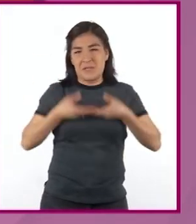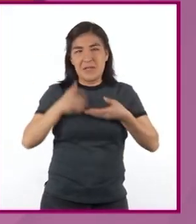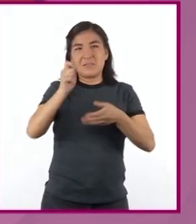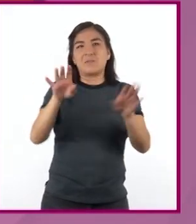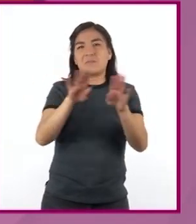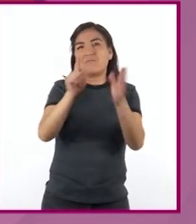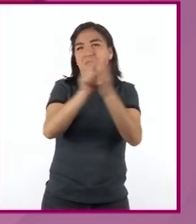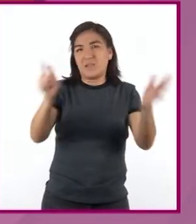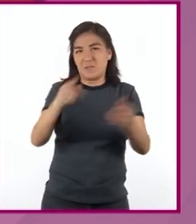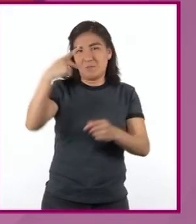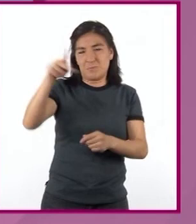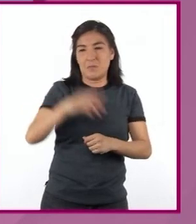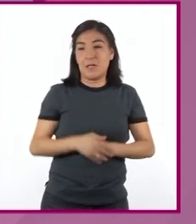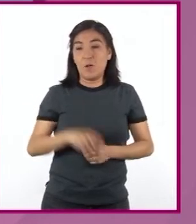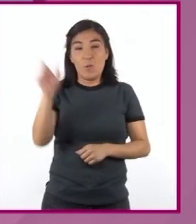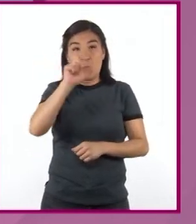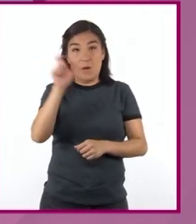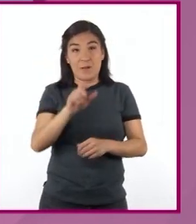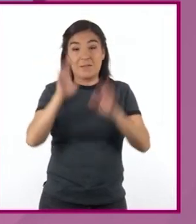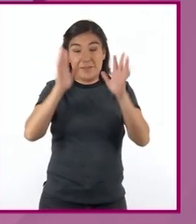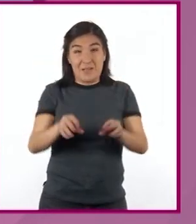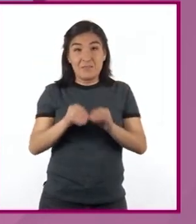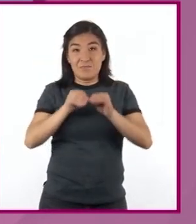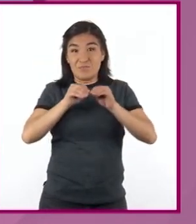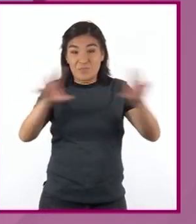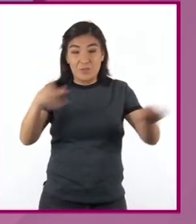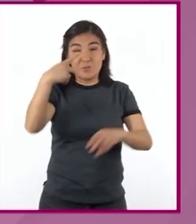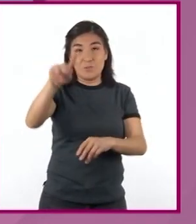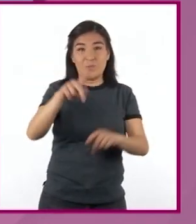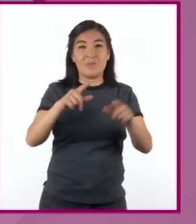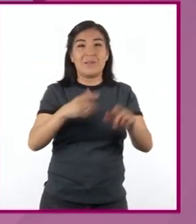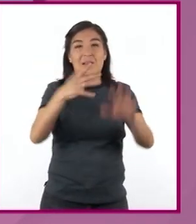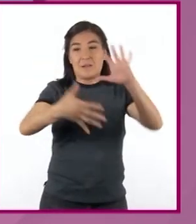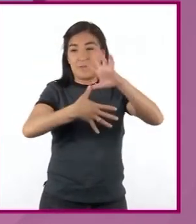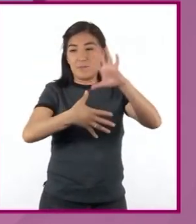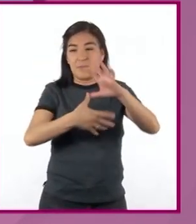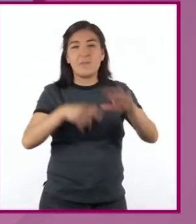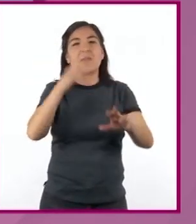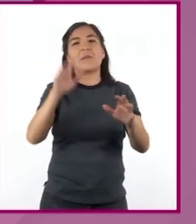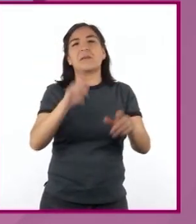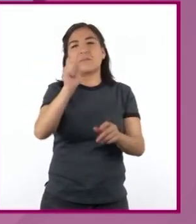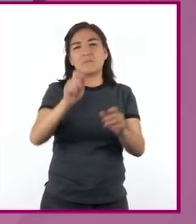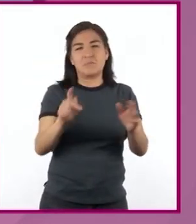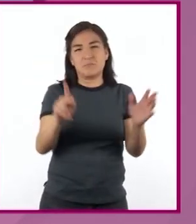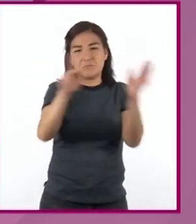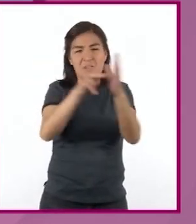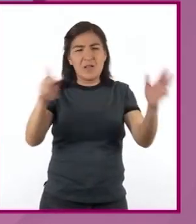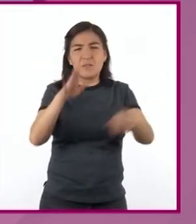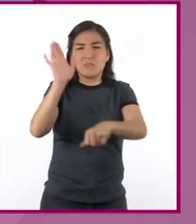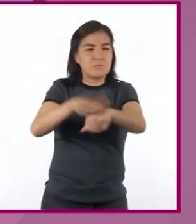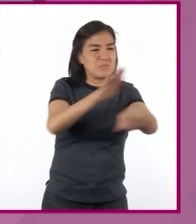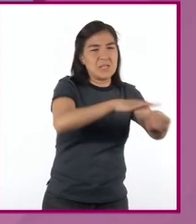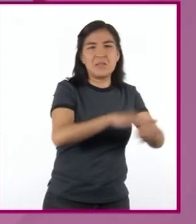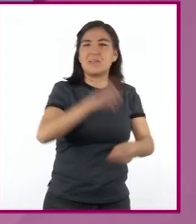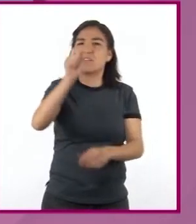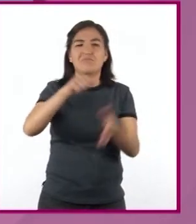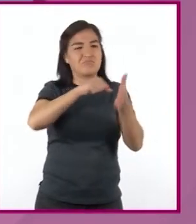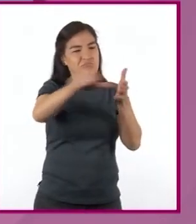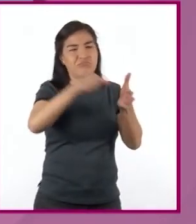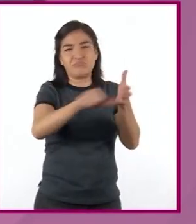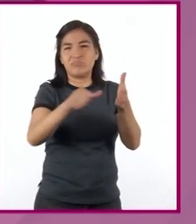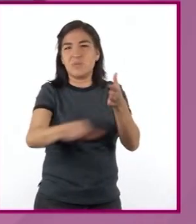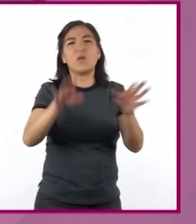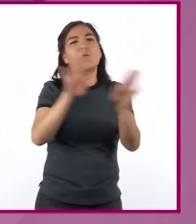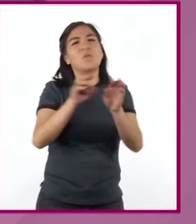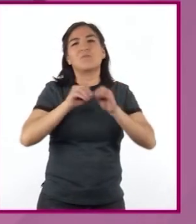liberales. Cuando la prensa tomó fuerza en América, la Inquisición censuró a los periódicos por considerar que contenían artículos